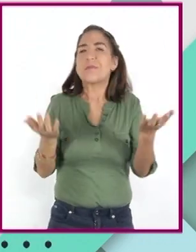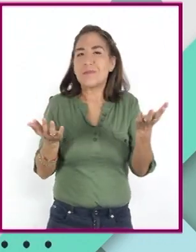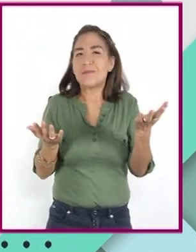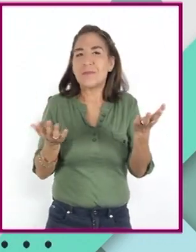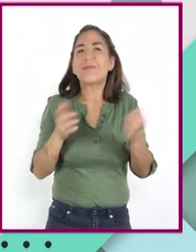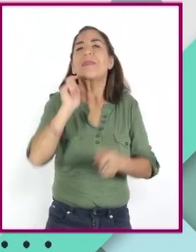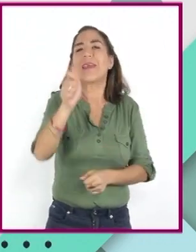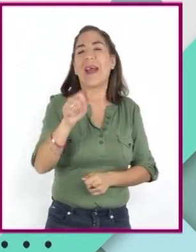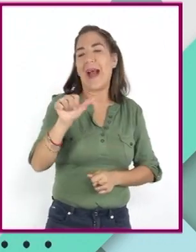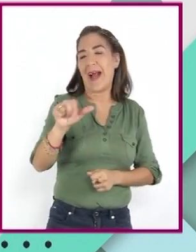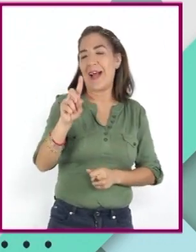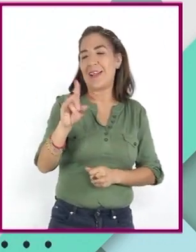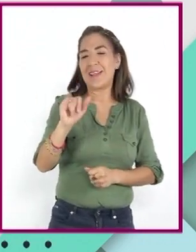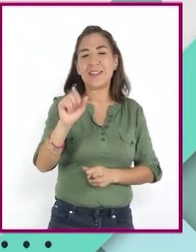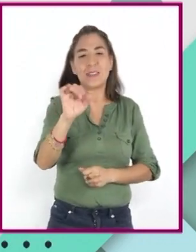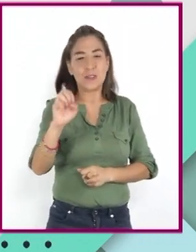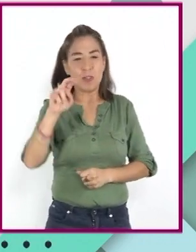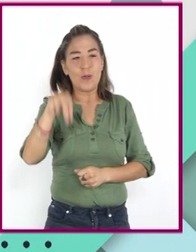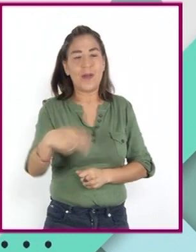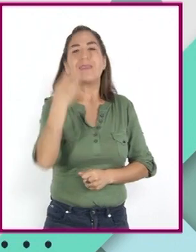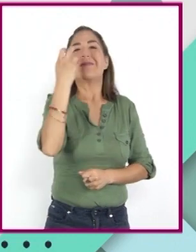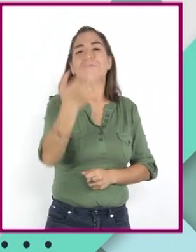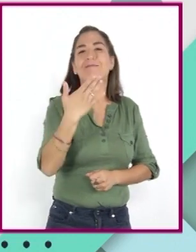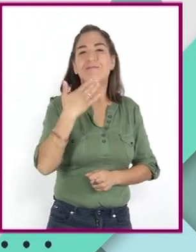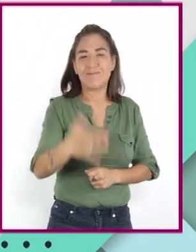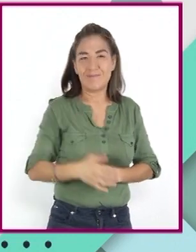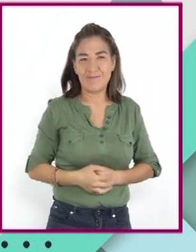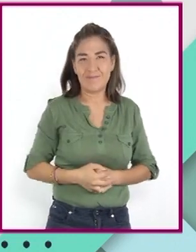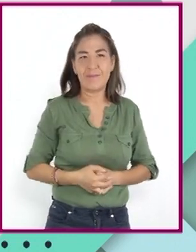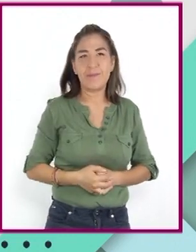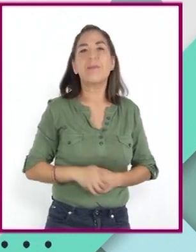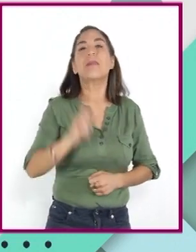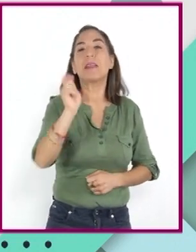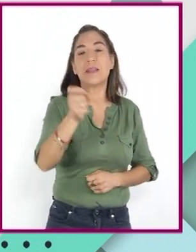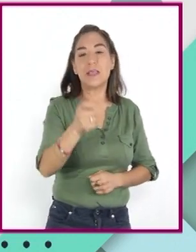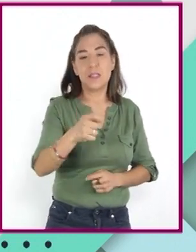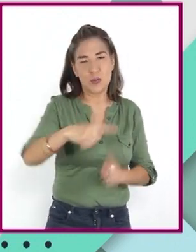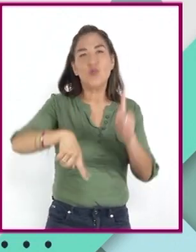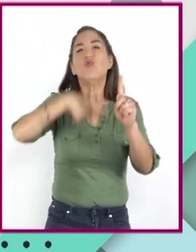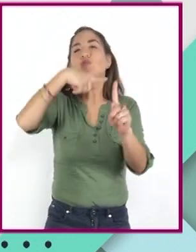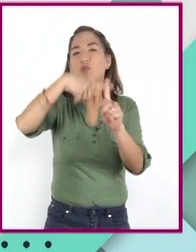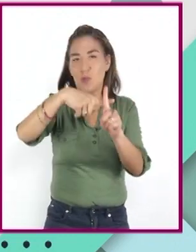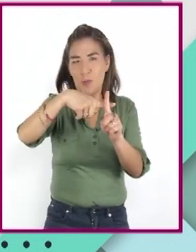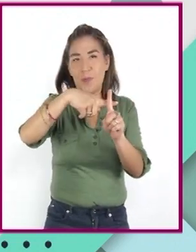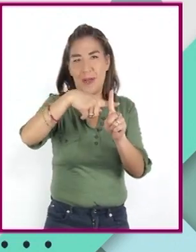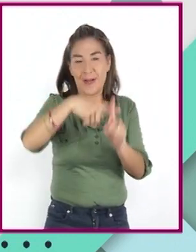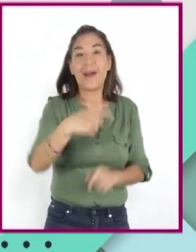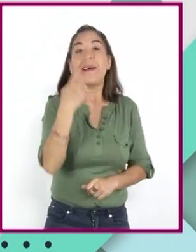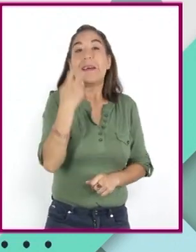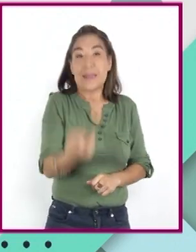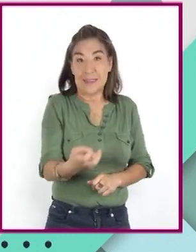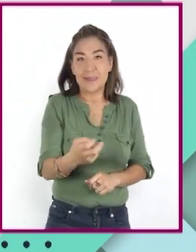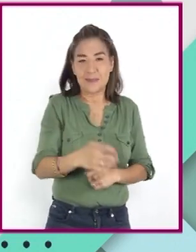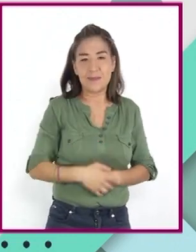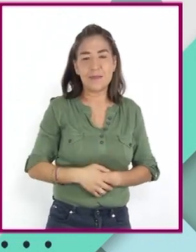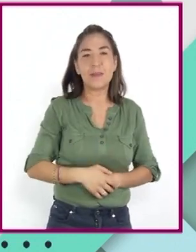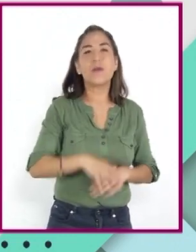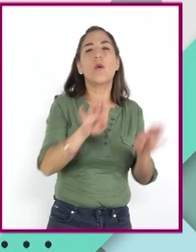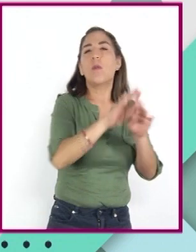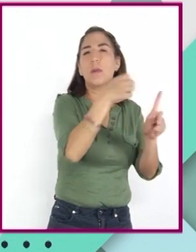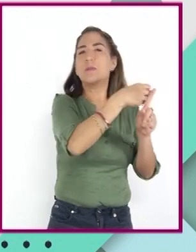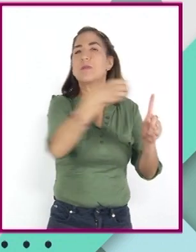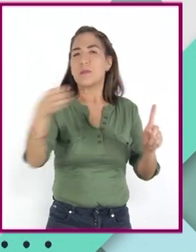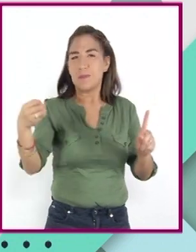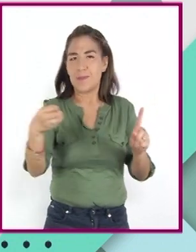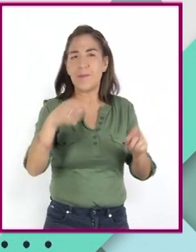una adición. Perfecto. Hace referencia a una adición, por lo tanto, el enunciado queda